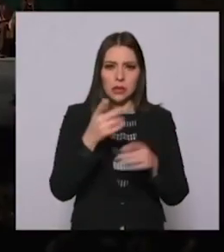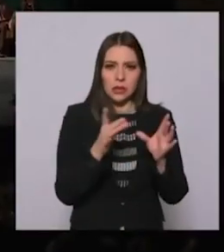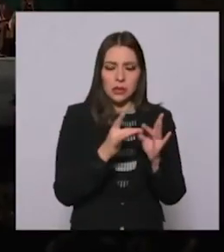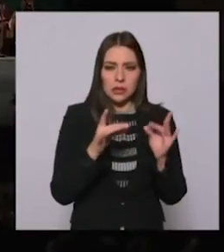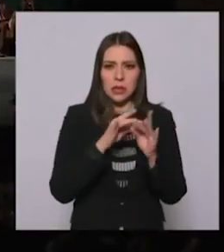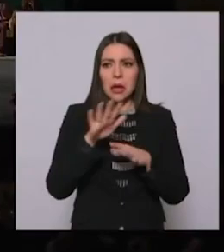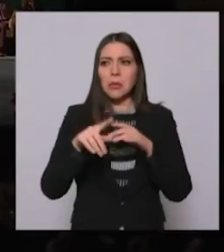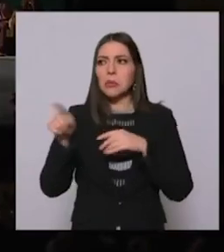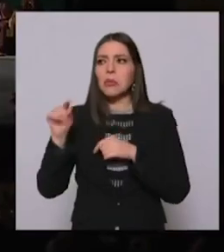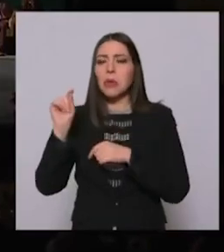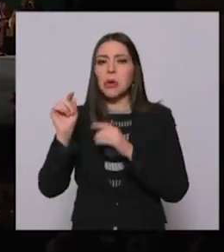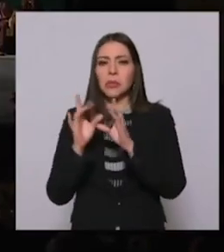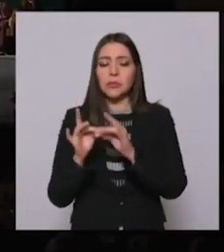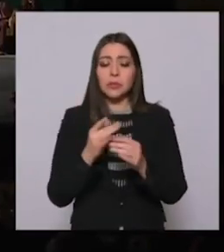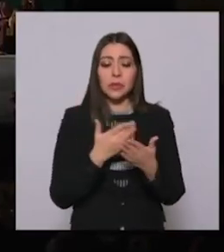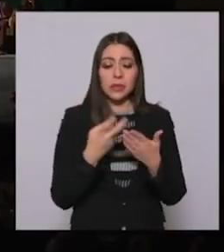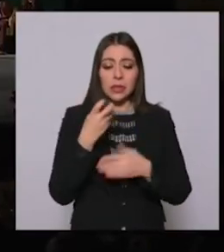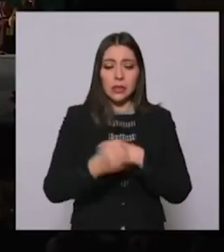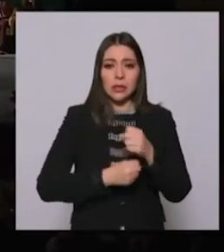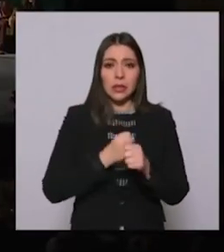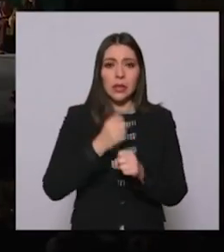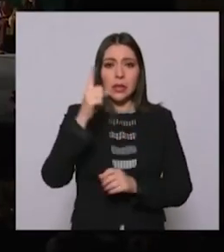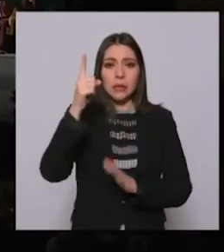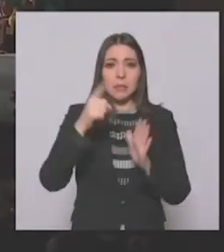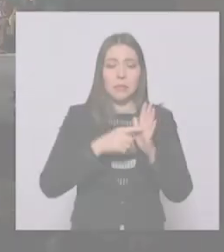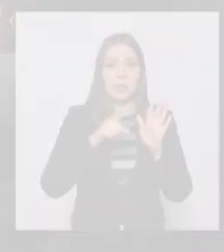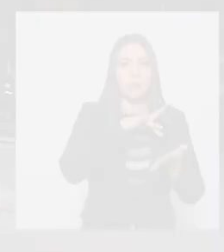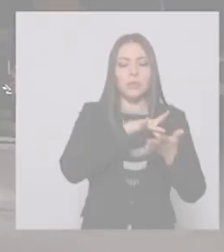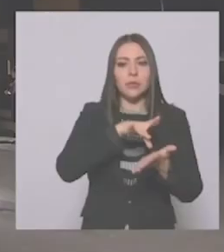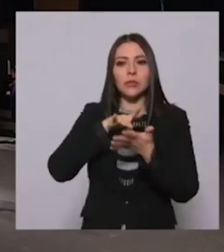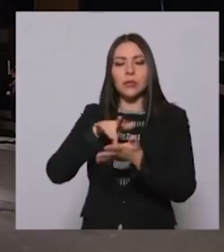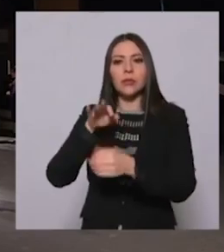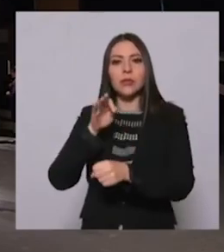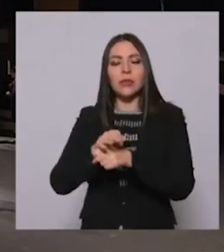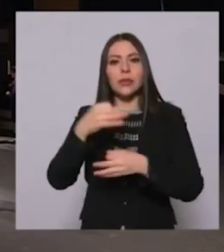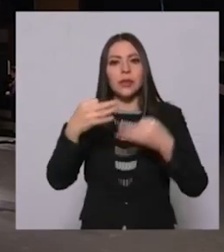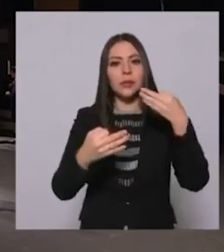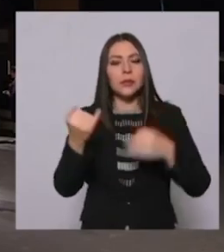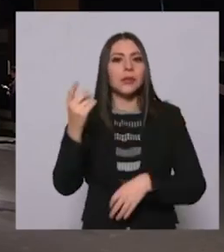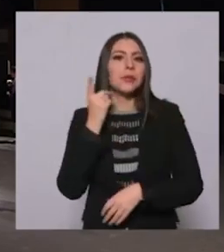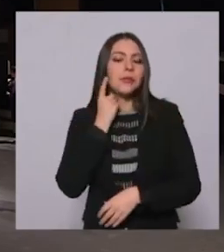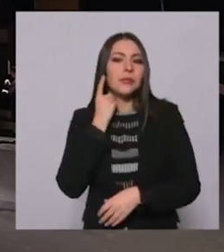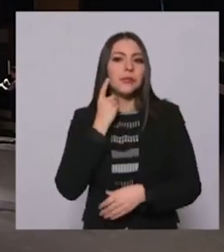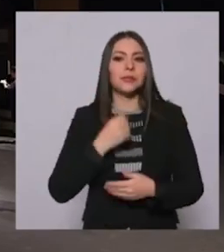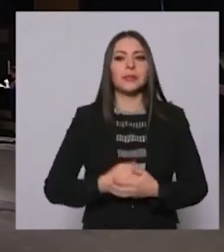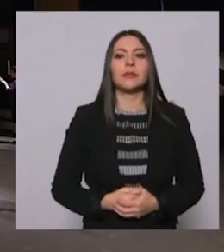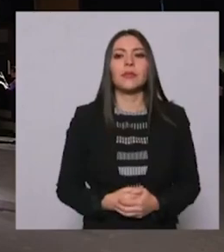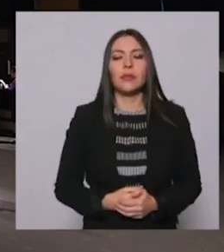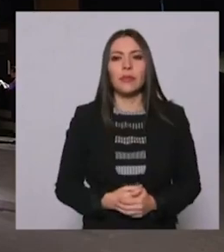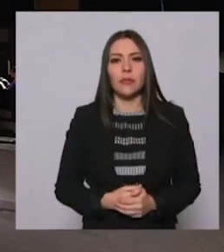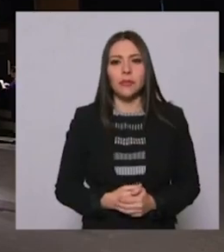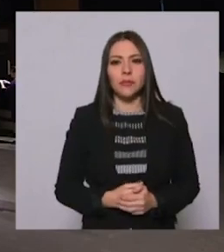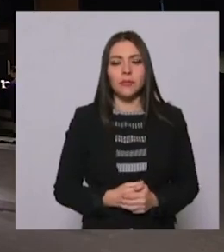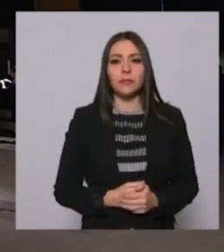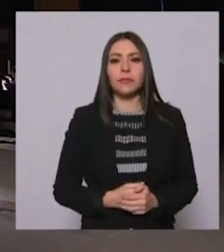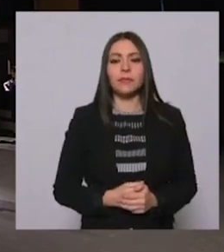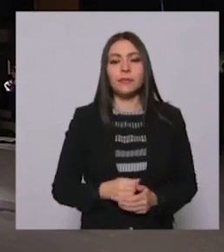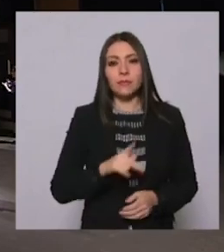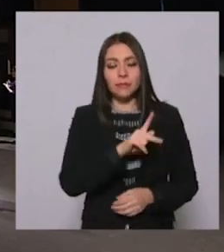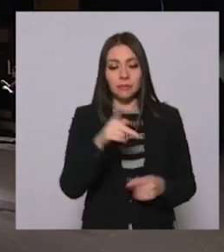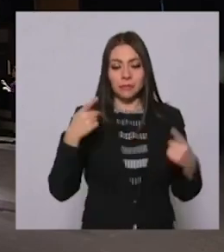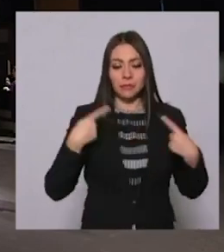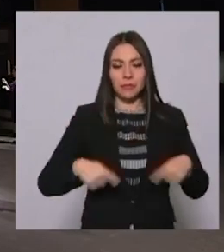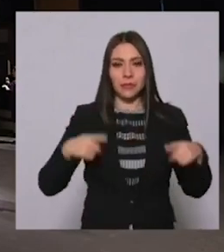a educación, infraestructura y aumentos salariales. Le quitamos a la corrupción y a los privilegios de los altos